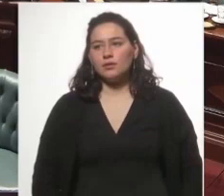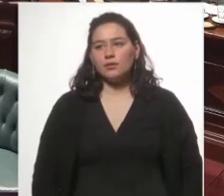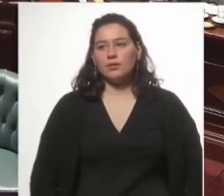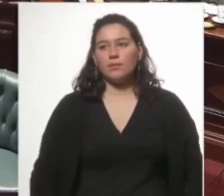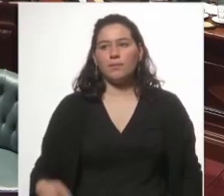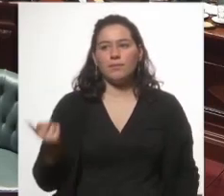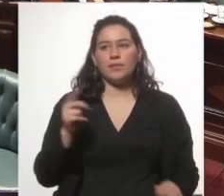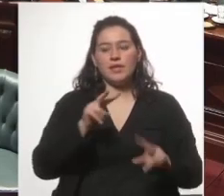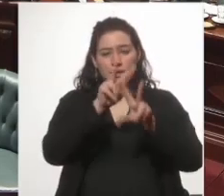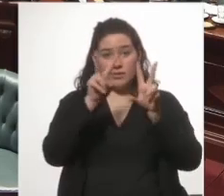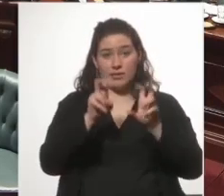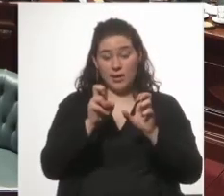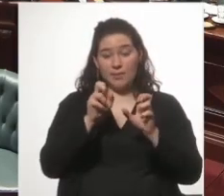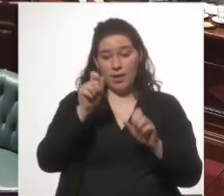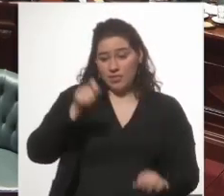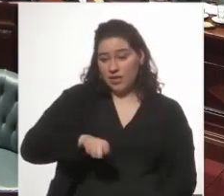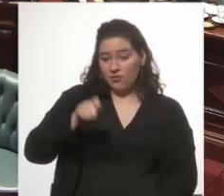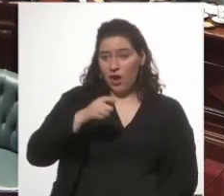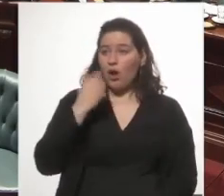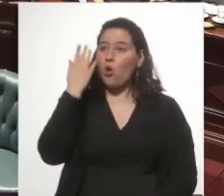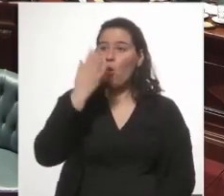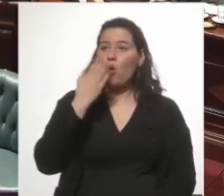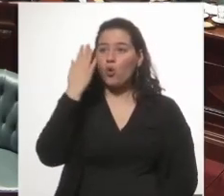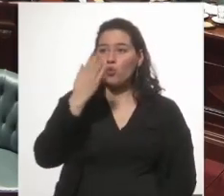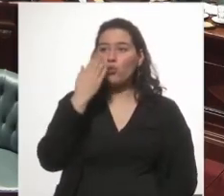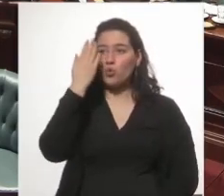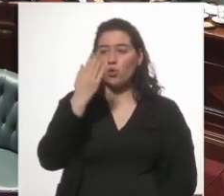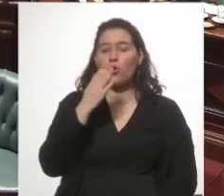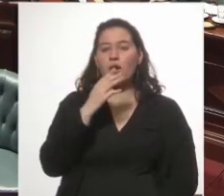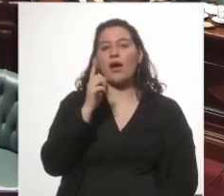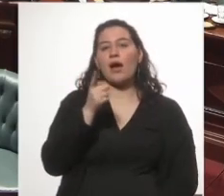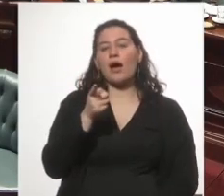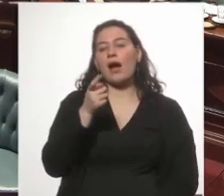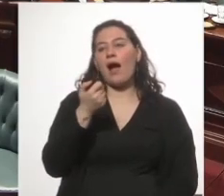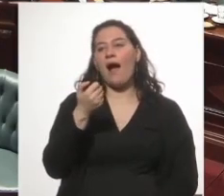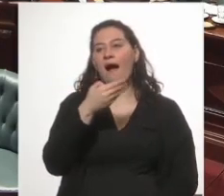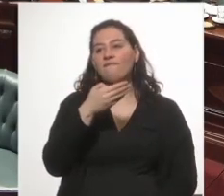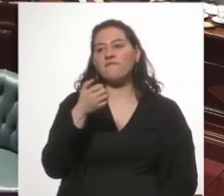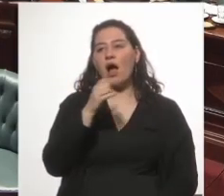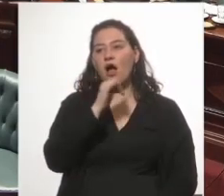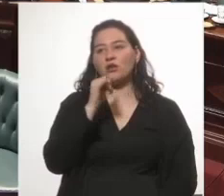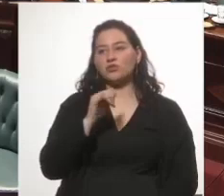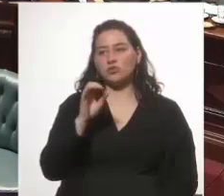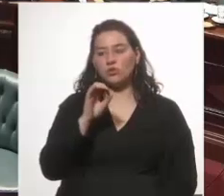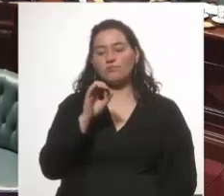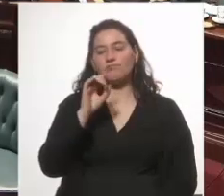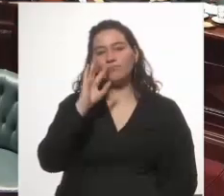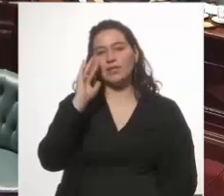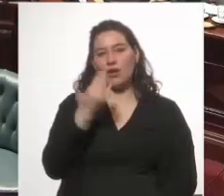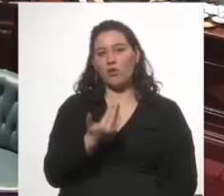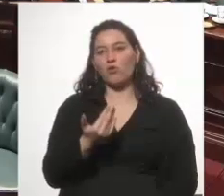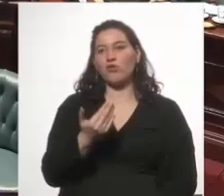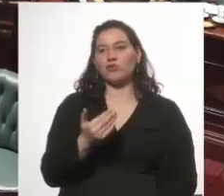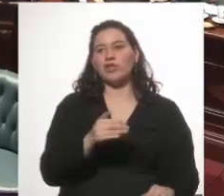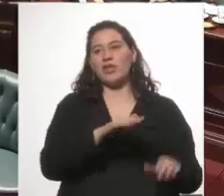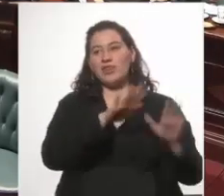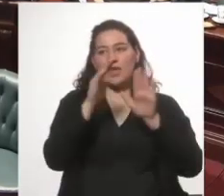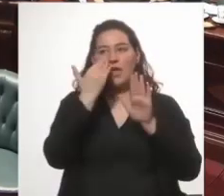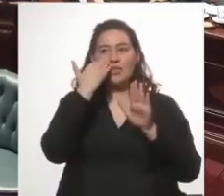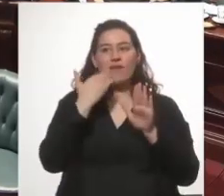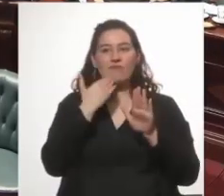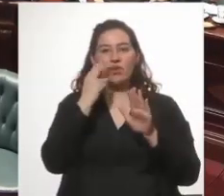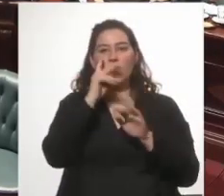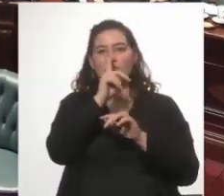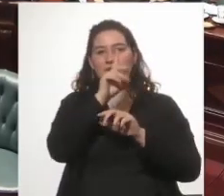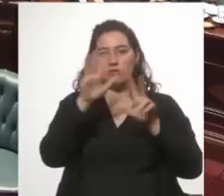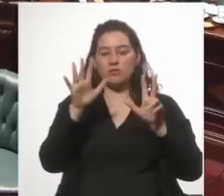respectivas con motivo del Tribunal de Honor que se le instruyera al señor José Gavazo, este reconoce en declaración de fecha 10 de abril de 2018